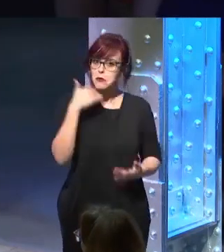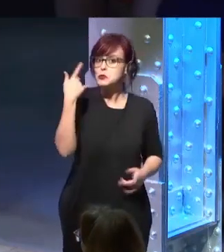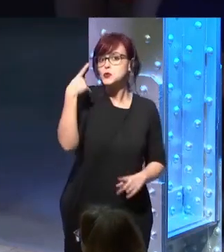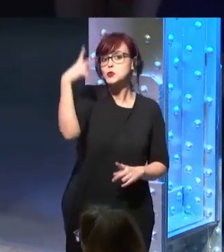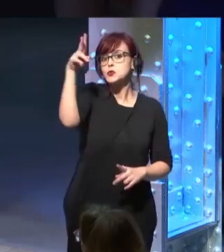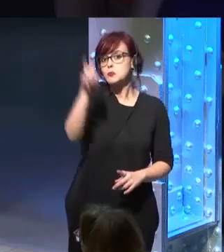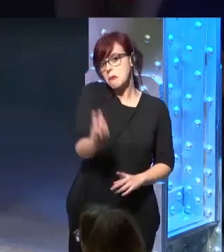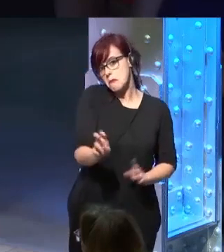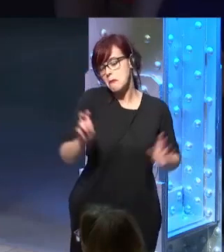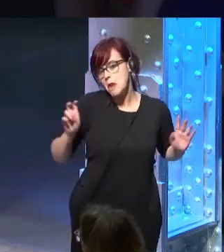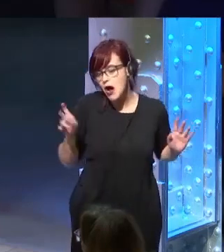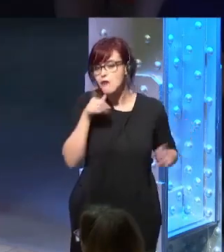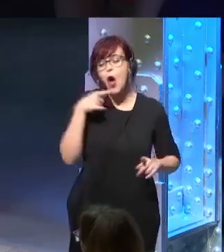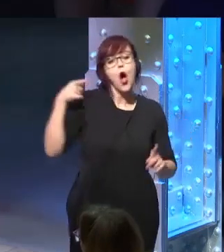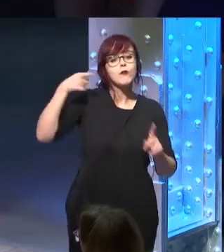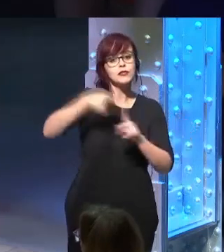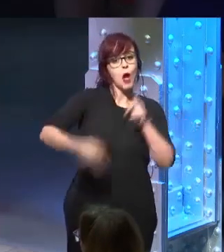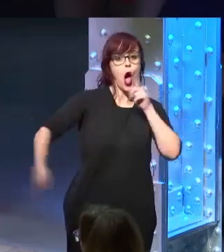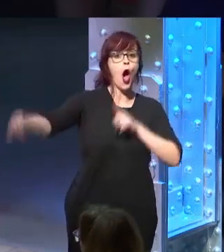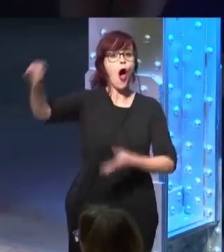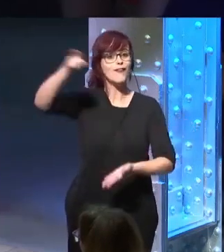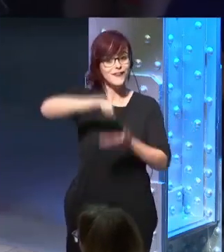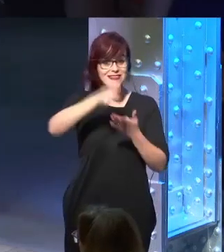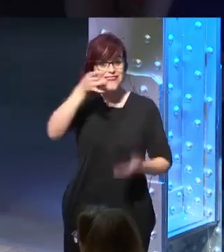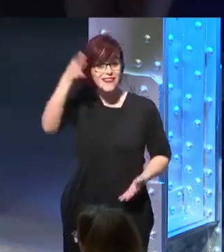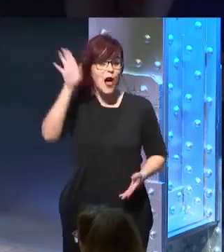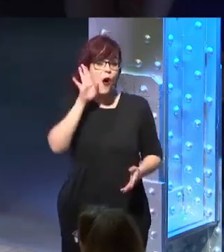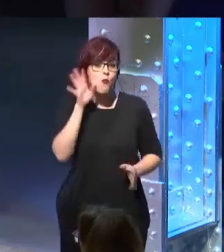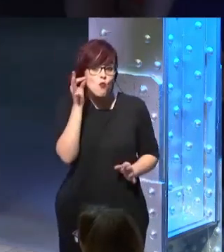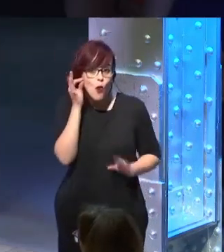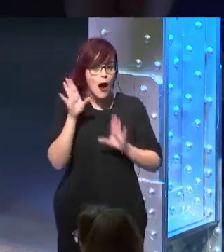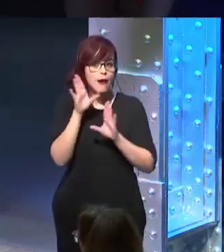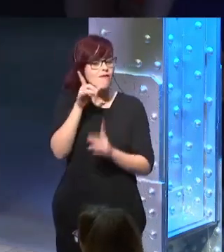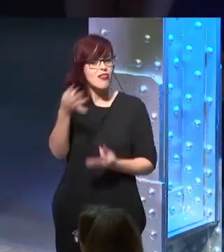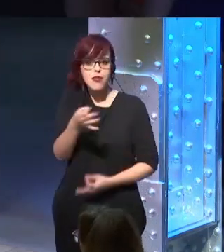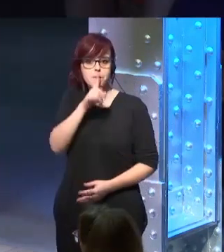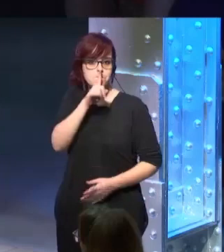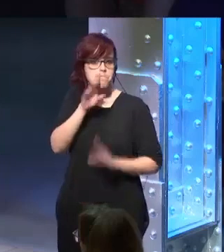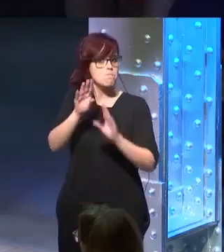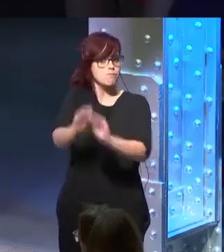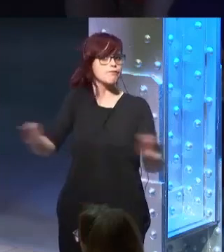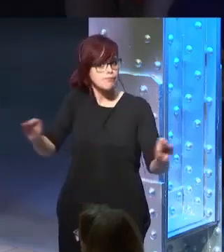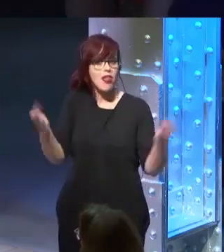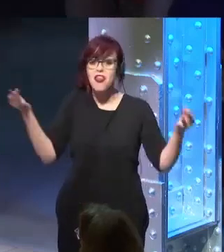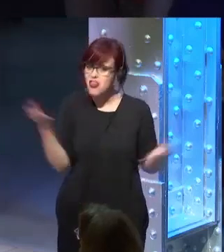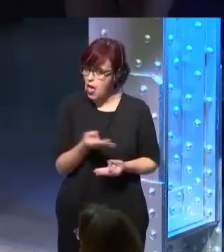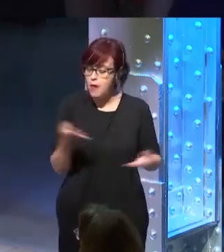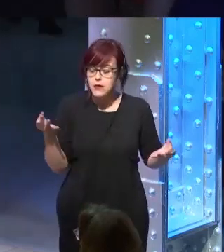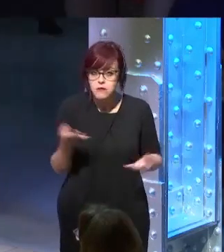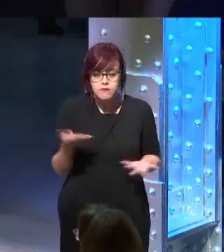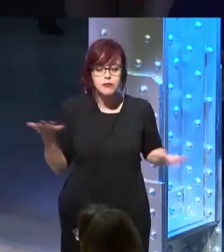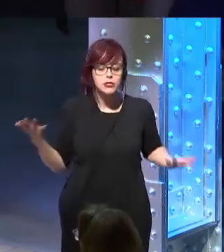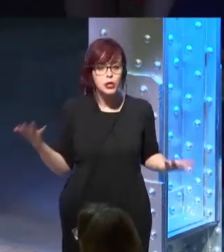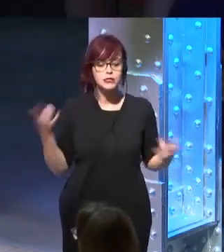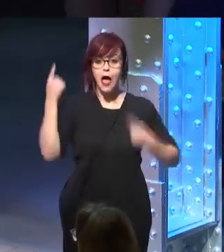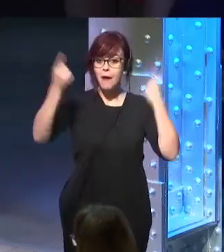suficiente para volver otra vez sobre la idea de que estas mujeres no podían hablar y que muchas veces